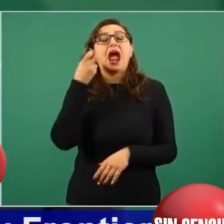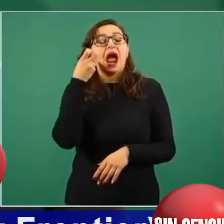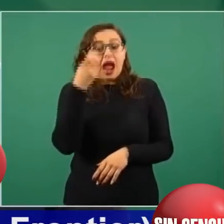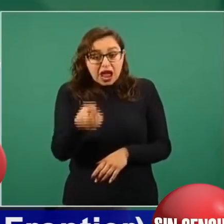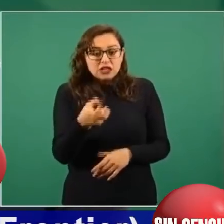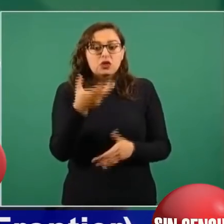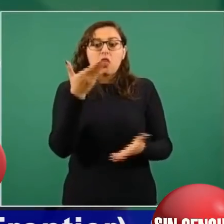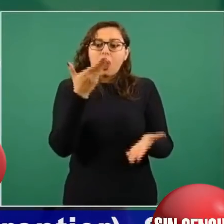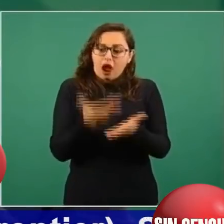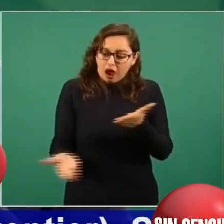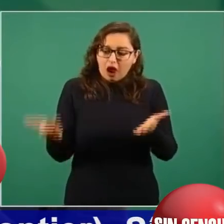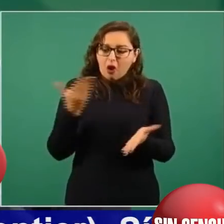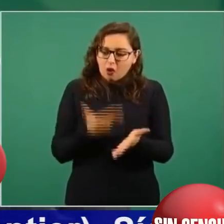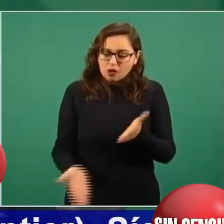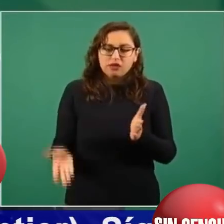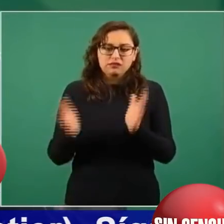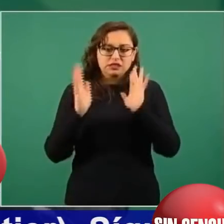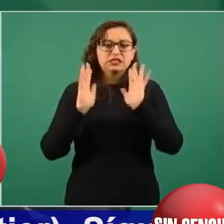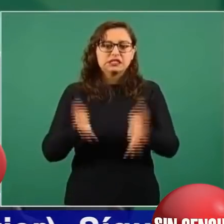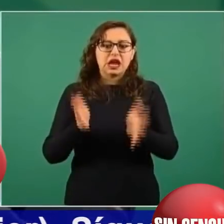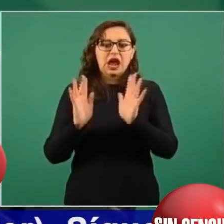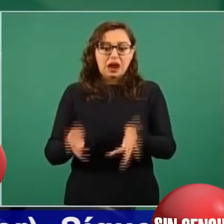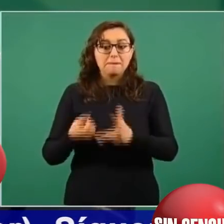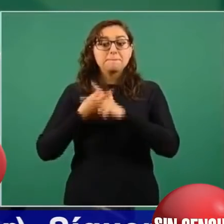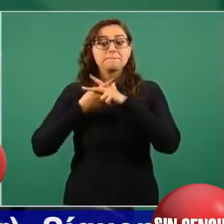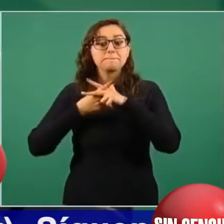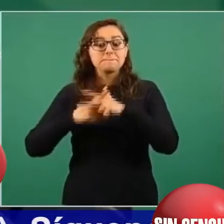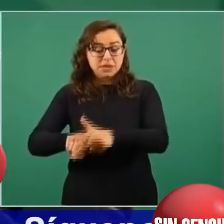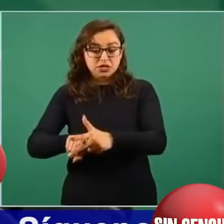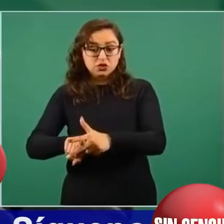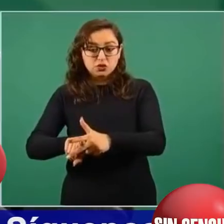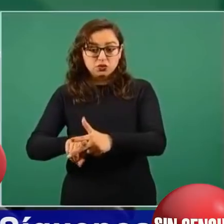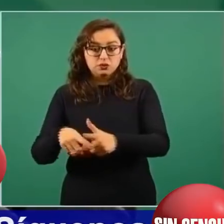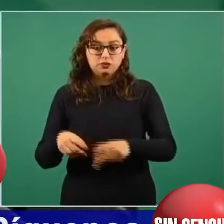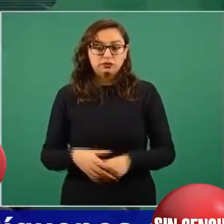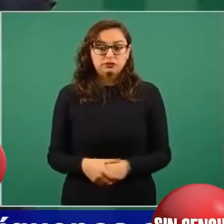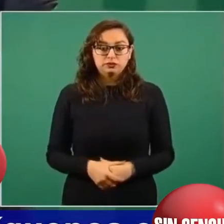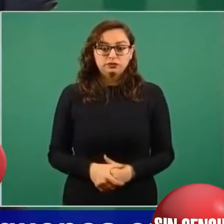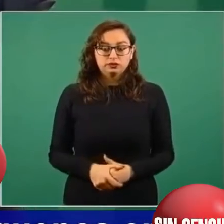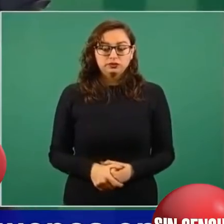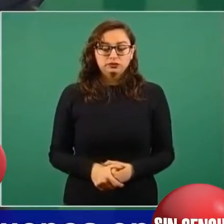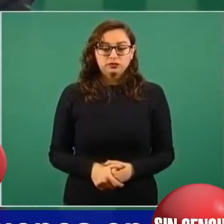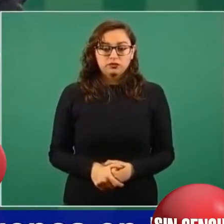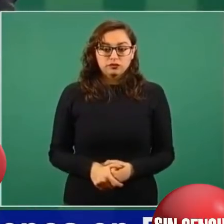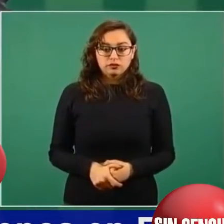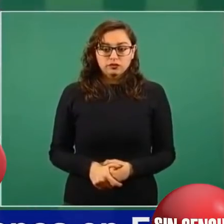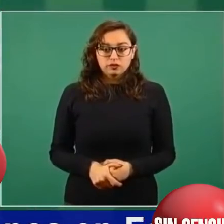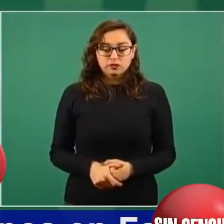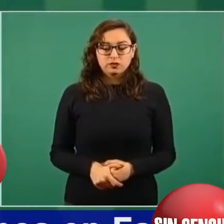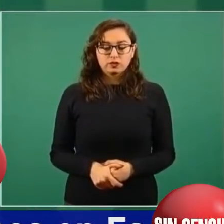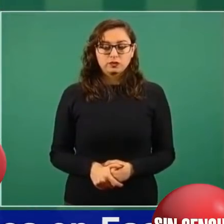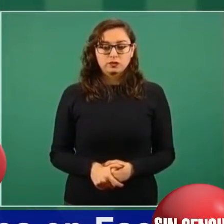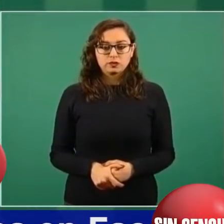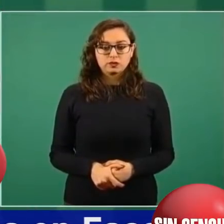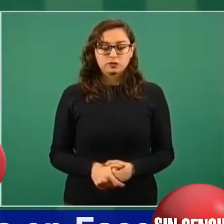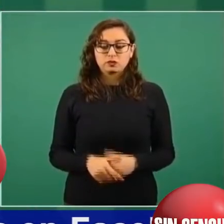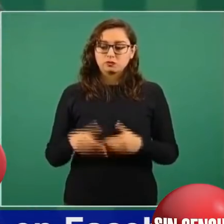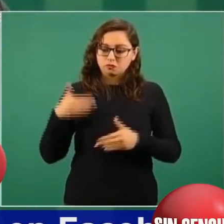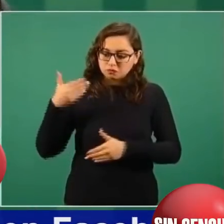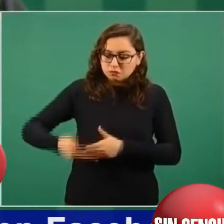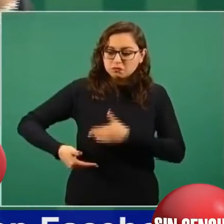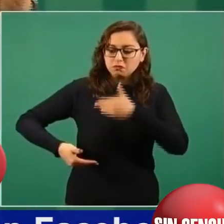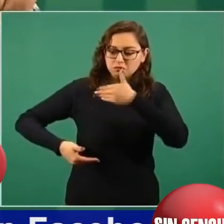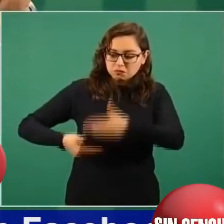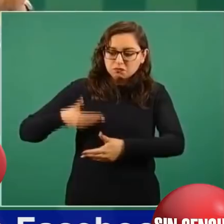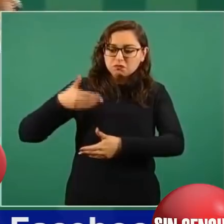gratuita, de calidad. 1. Sí. Y vamos a seguir con